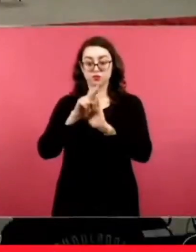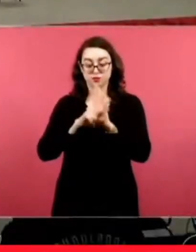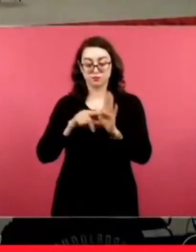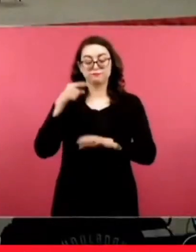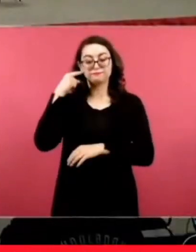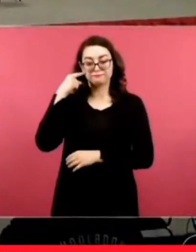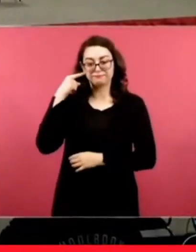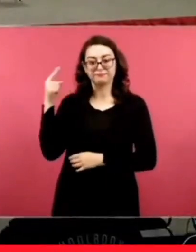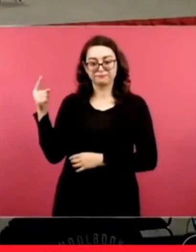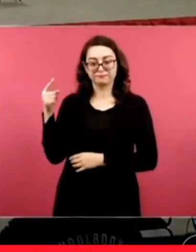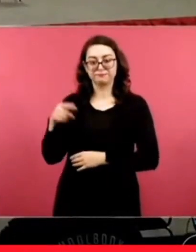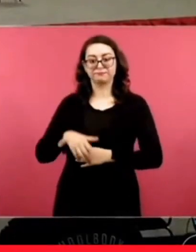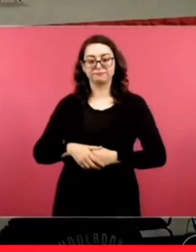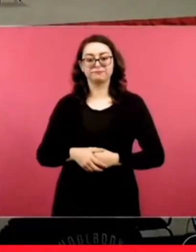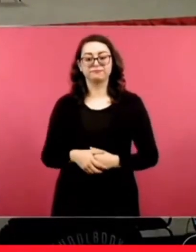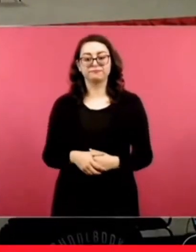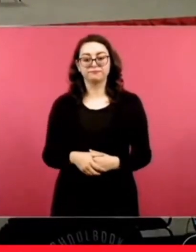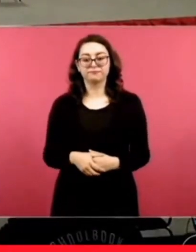Adelante.